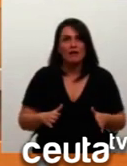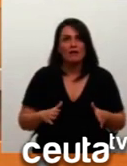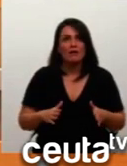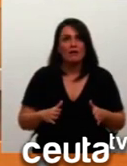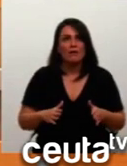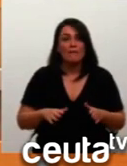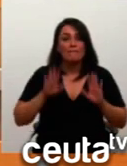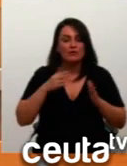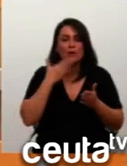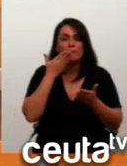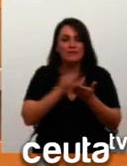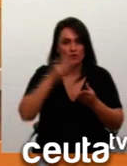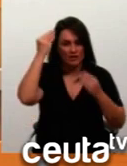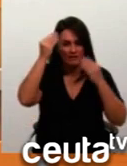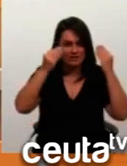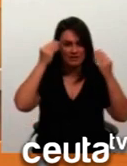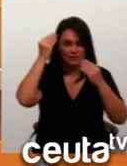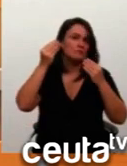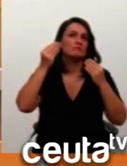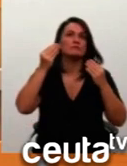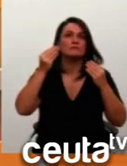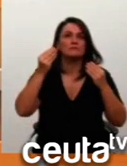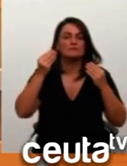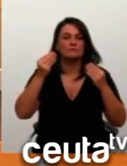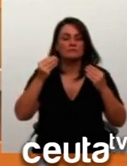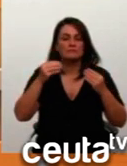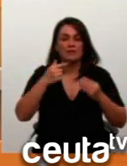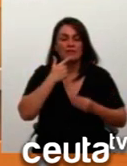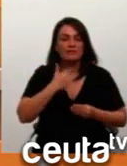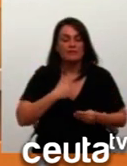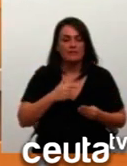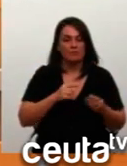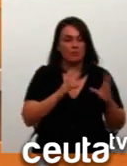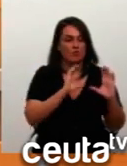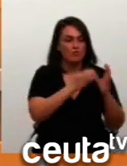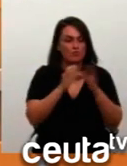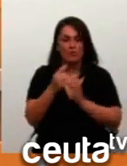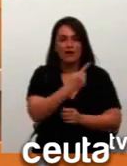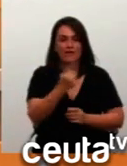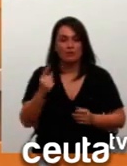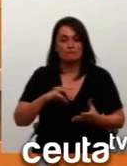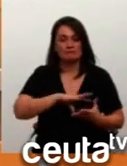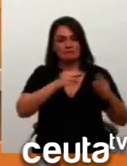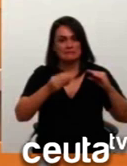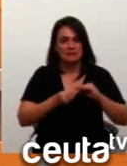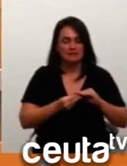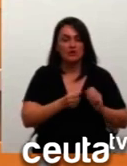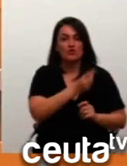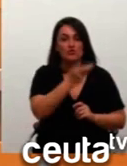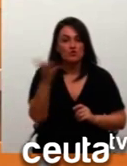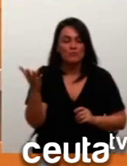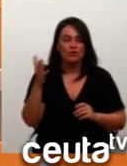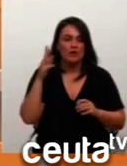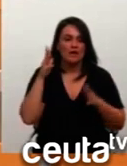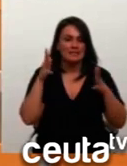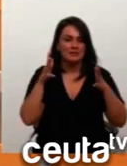le pediría que hiciera una reflexión. Eso que usted ha dicho, que nos adaptemos cada grupo al número de asesores que tenemos, significa despedir